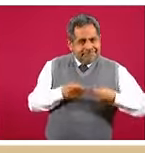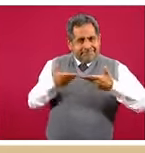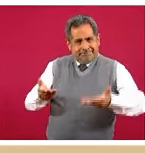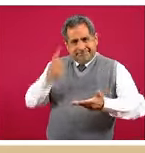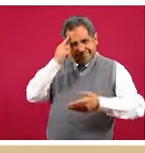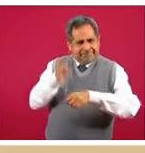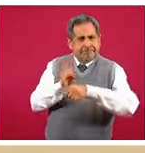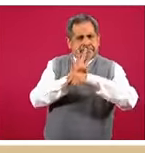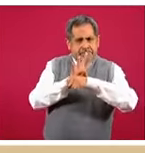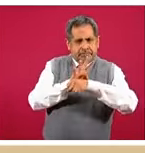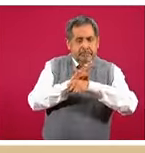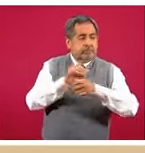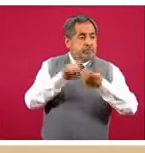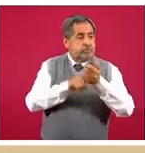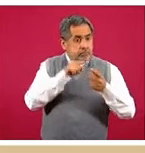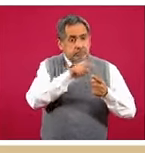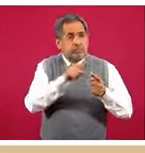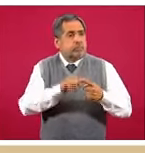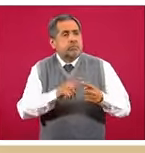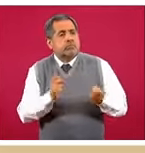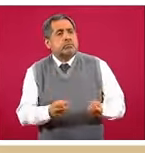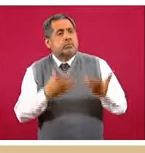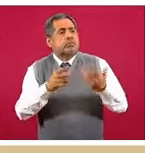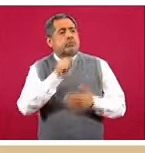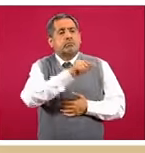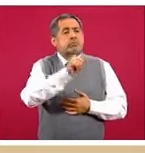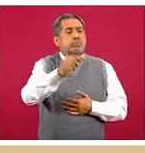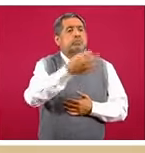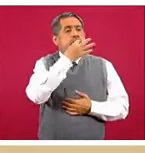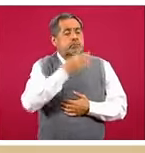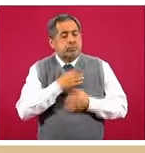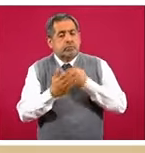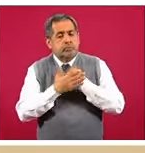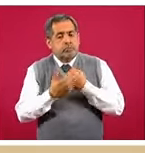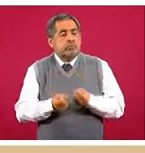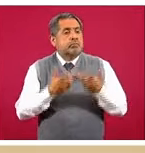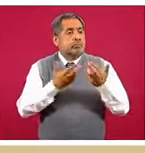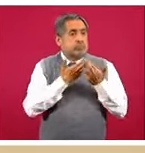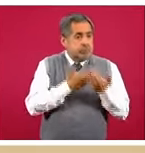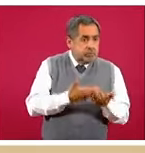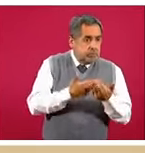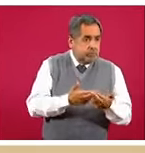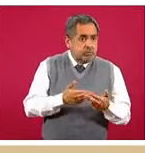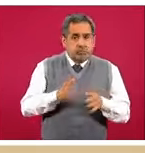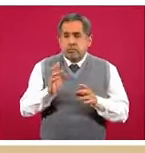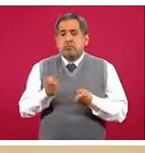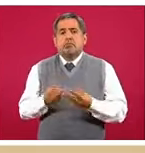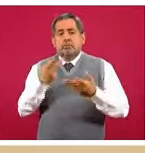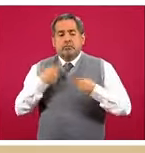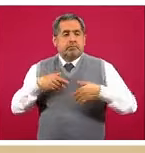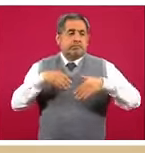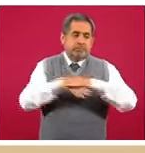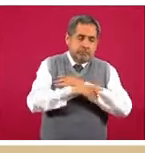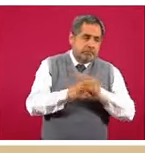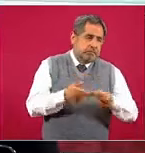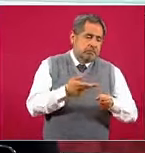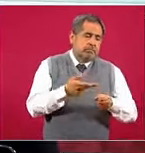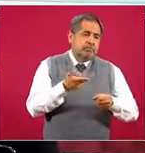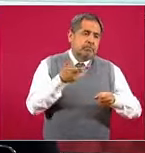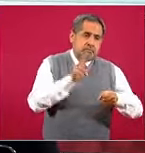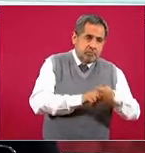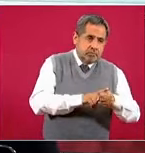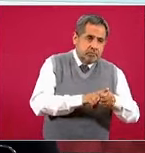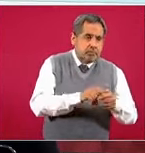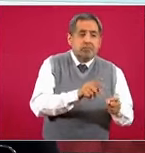para atención de COVID, nos dicen cuáles son los egresos por lamentables defunciones.